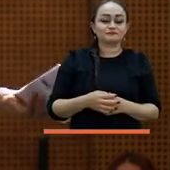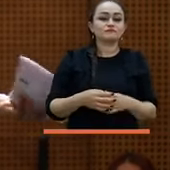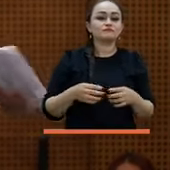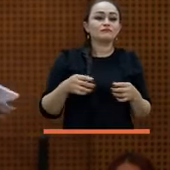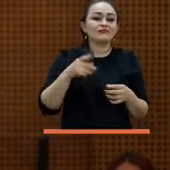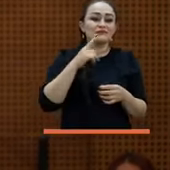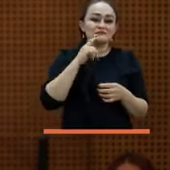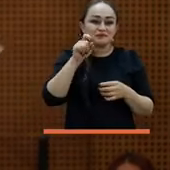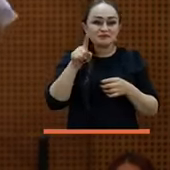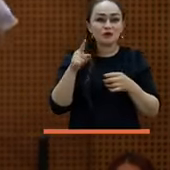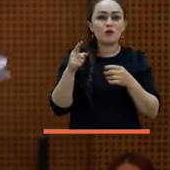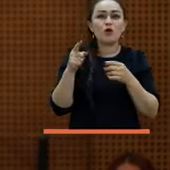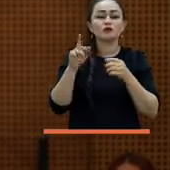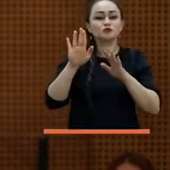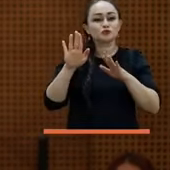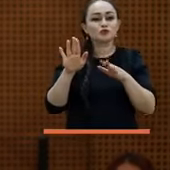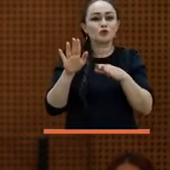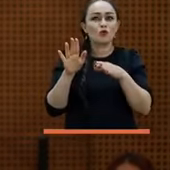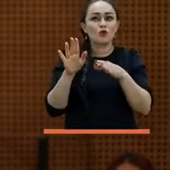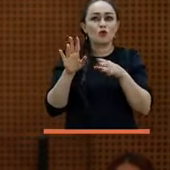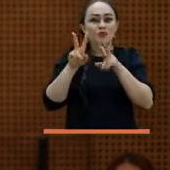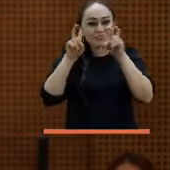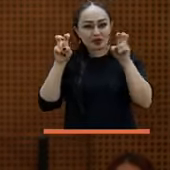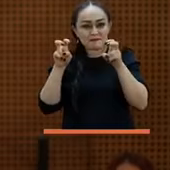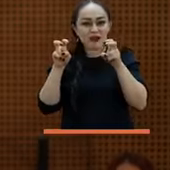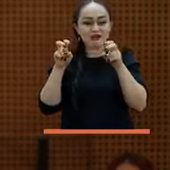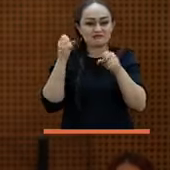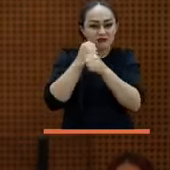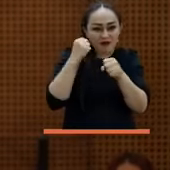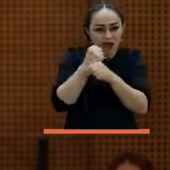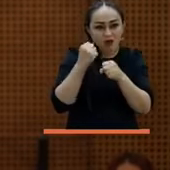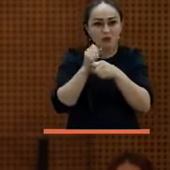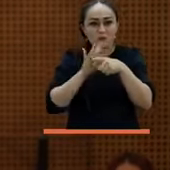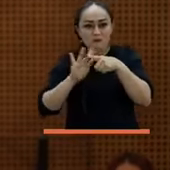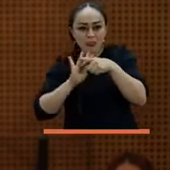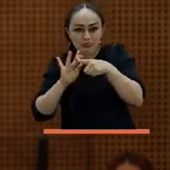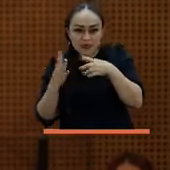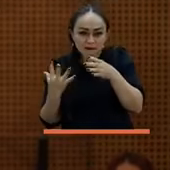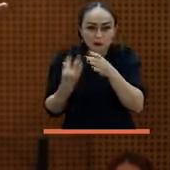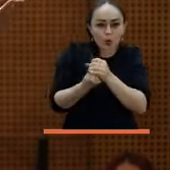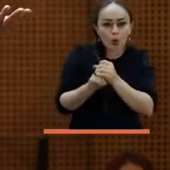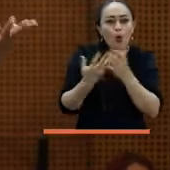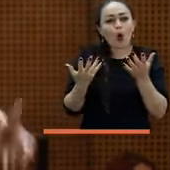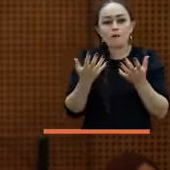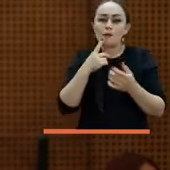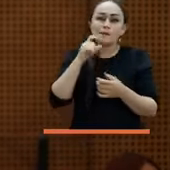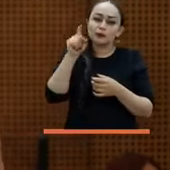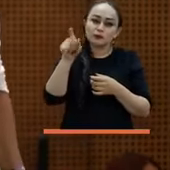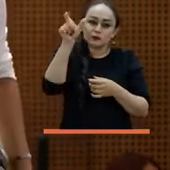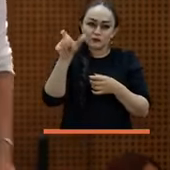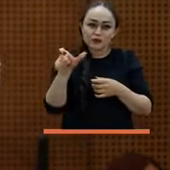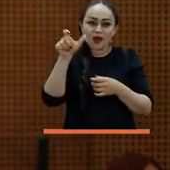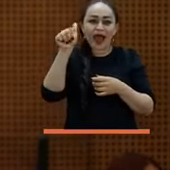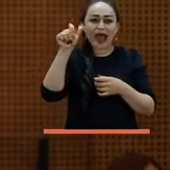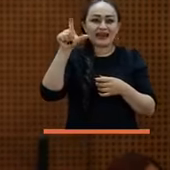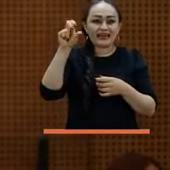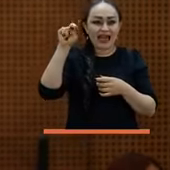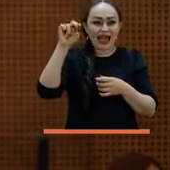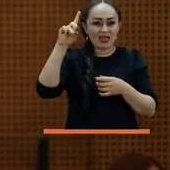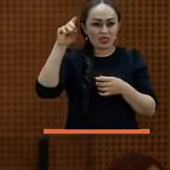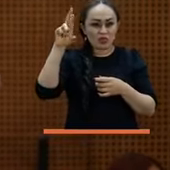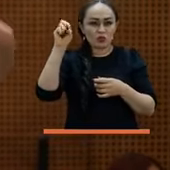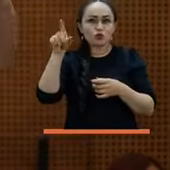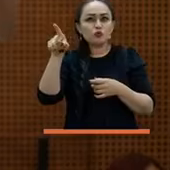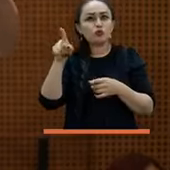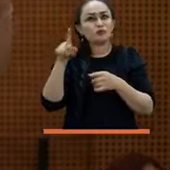prácticas laborales incluyentes es un poco alejo la experiencia que tú has tenido desde desde tu propuesta de